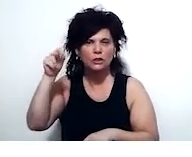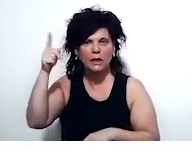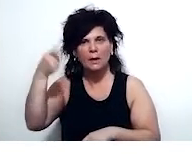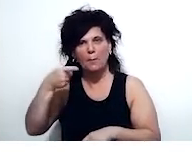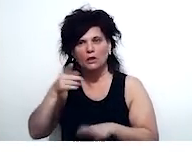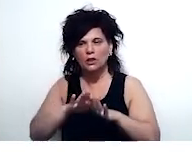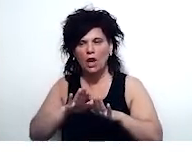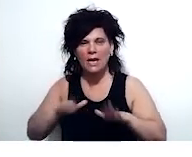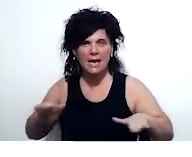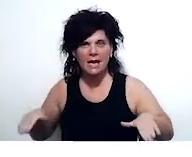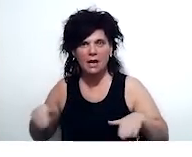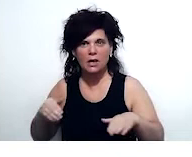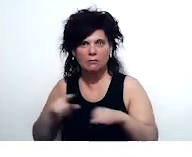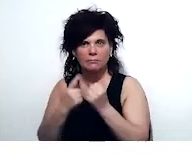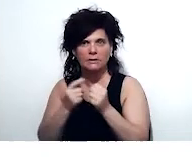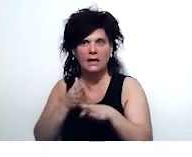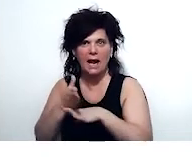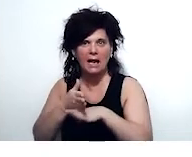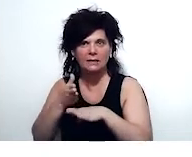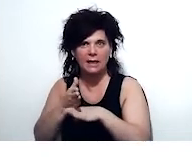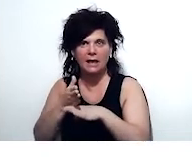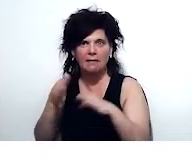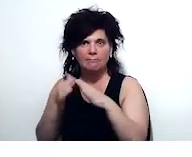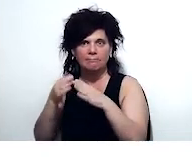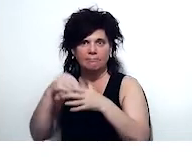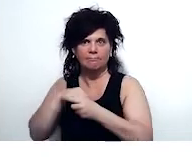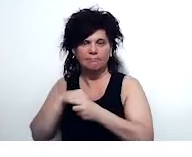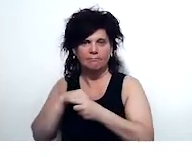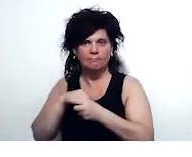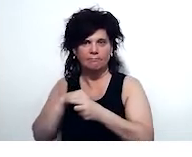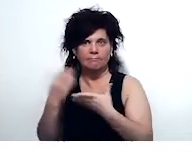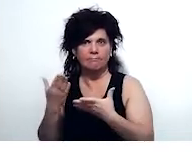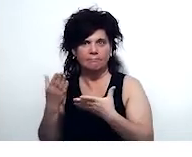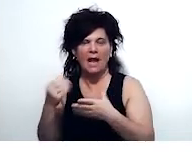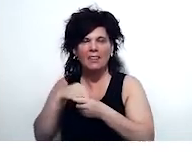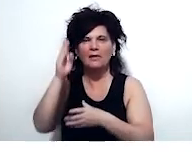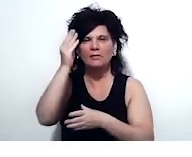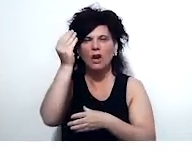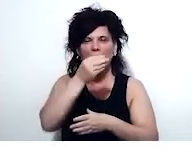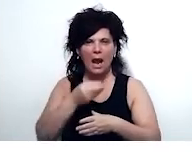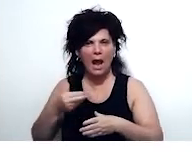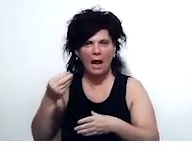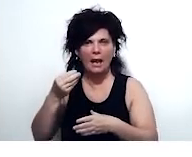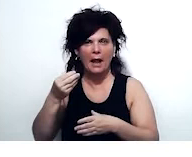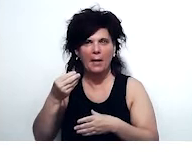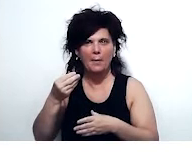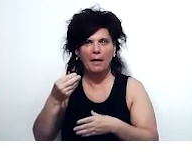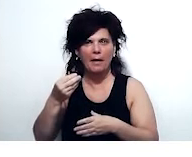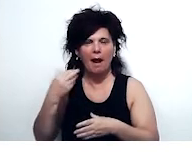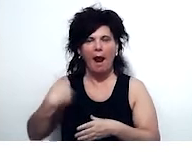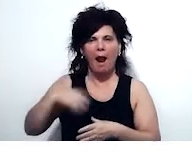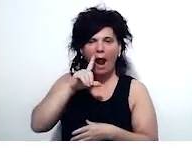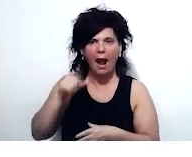30% de niños que no acceden a Internet en los hogares menos pudientes. Dentro de todo el esquema latinoamericano,